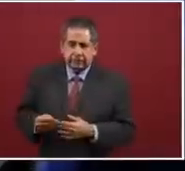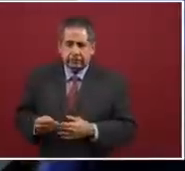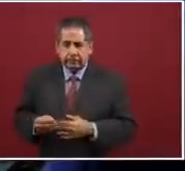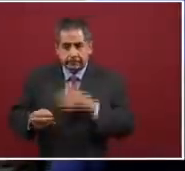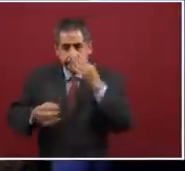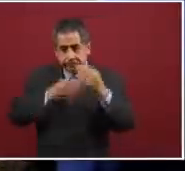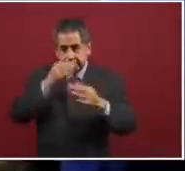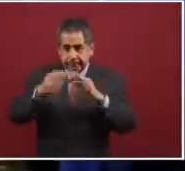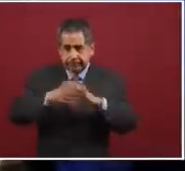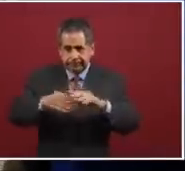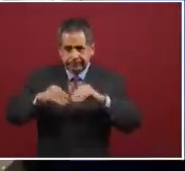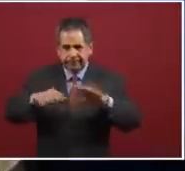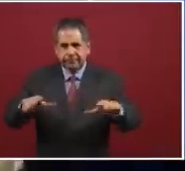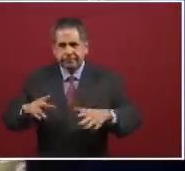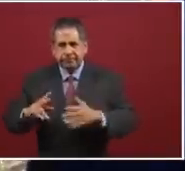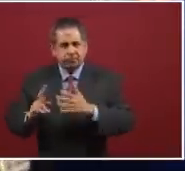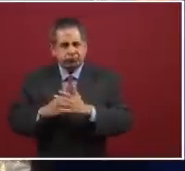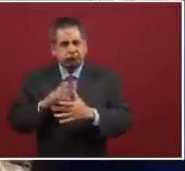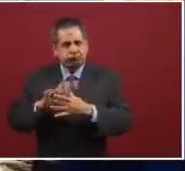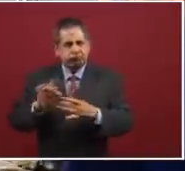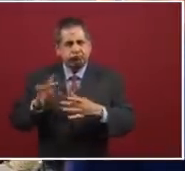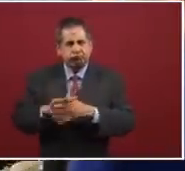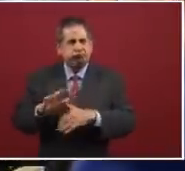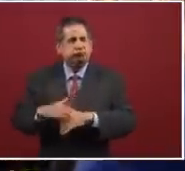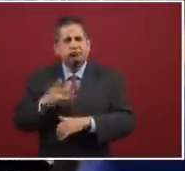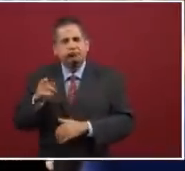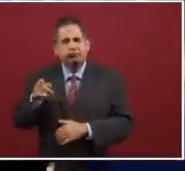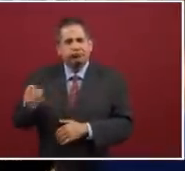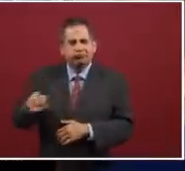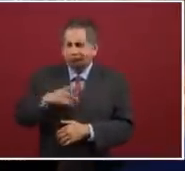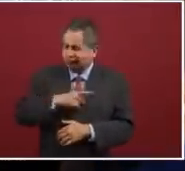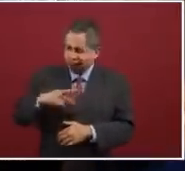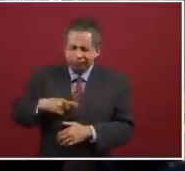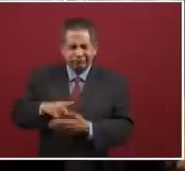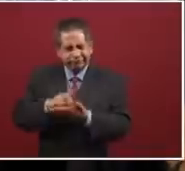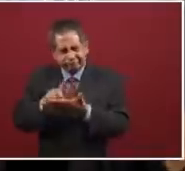todos y vamos a estar explicando por qué